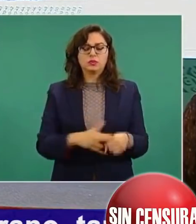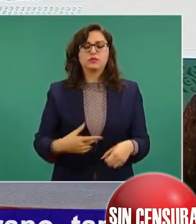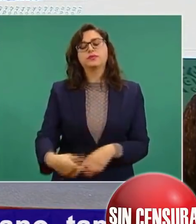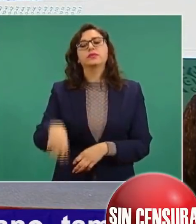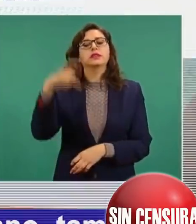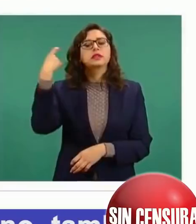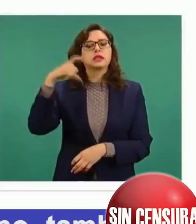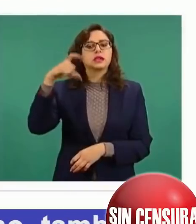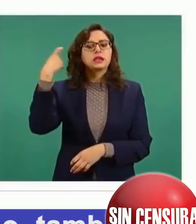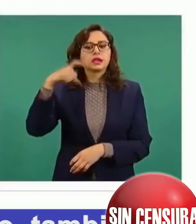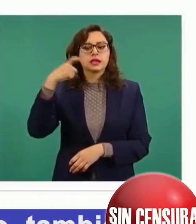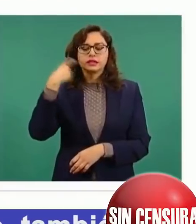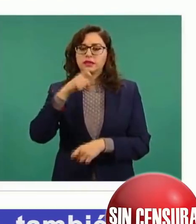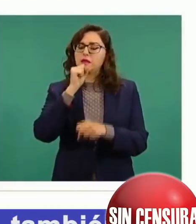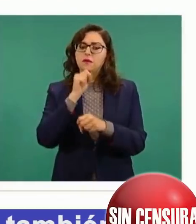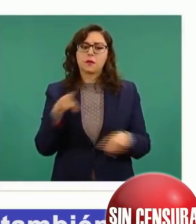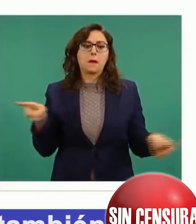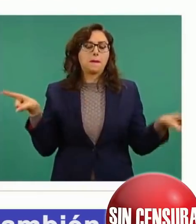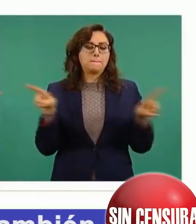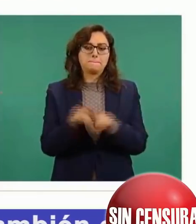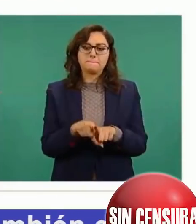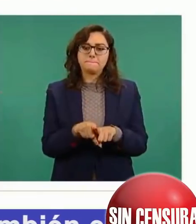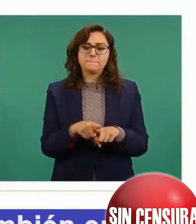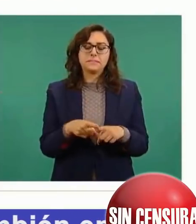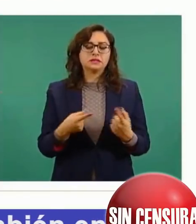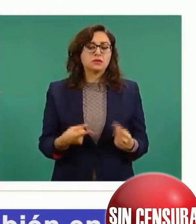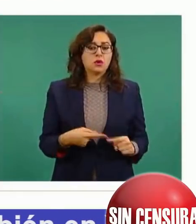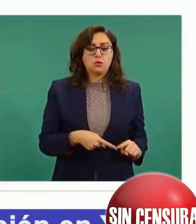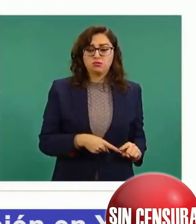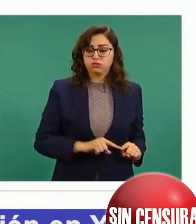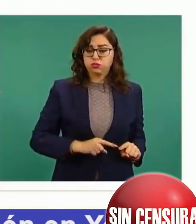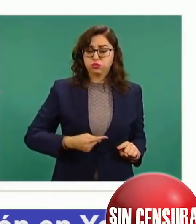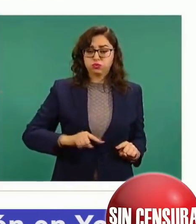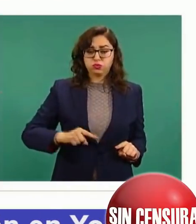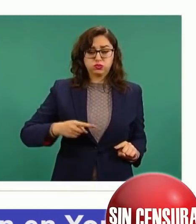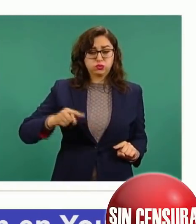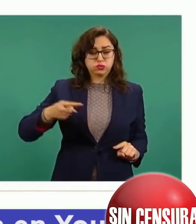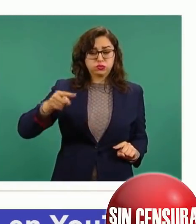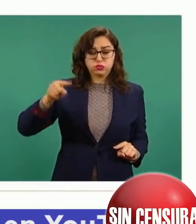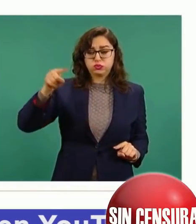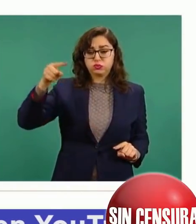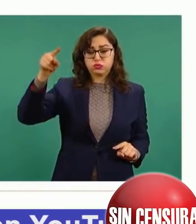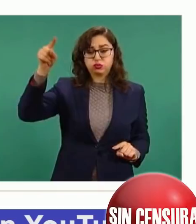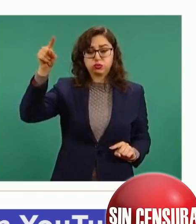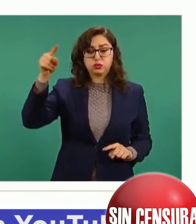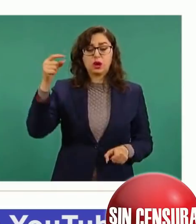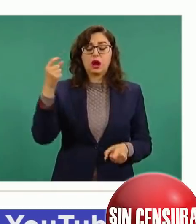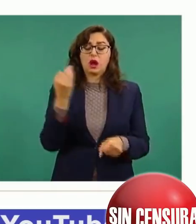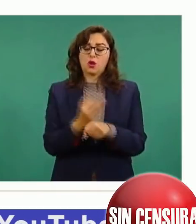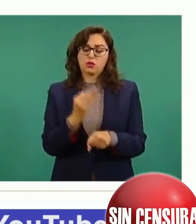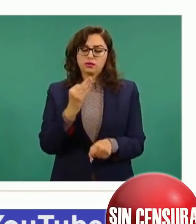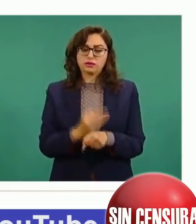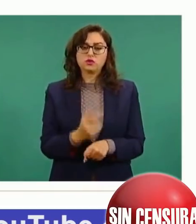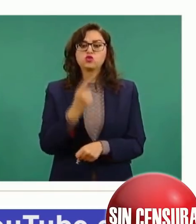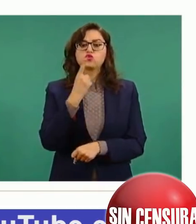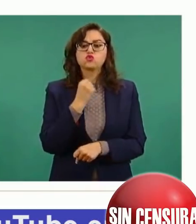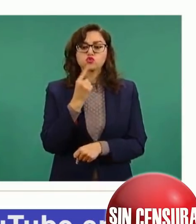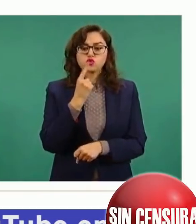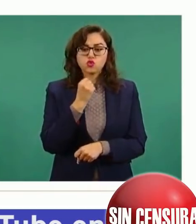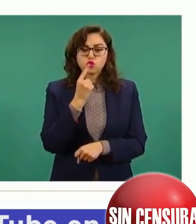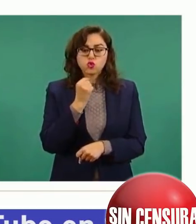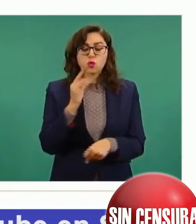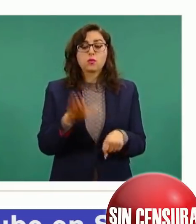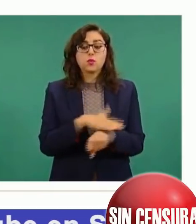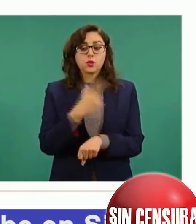mismo, rápido ascenso durante todo el otoño y pasa a semáforo rojo porque sus indicadores